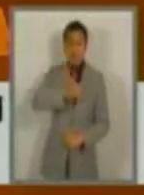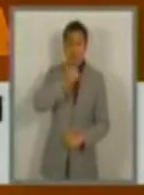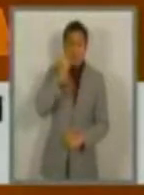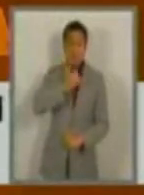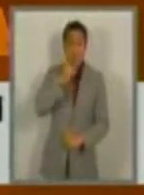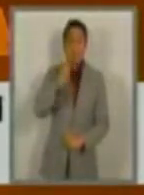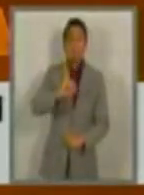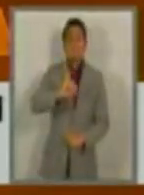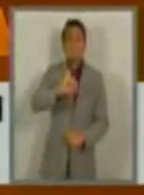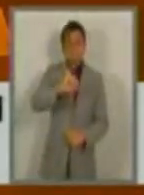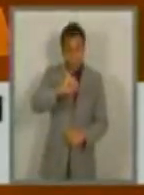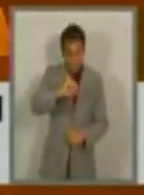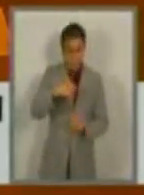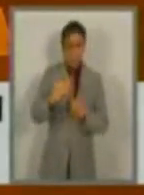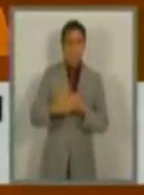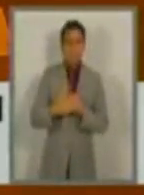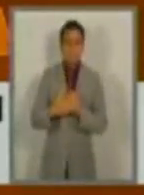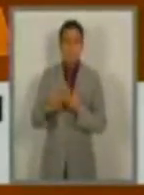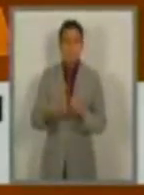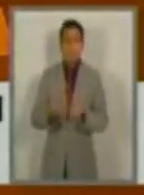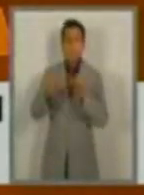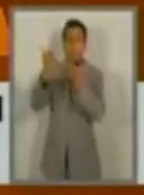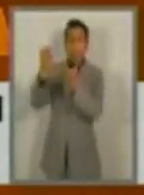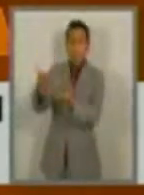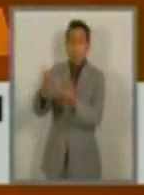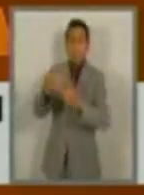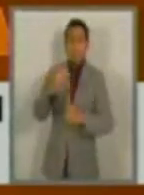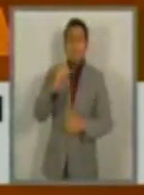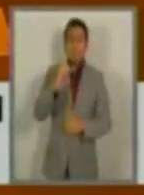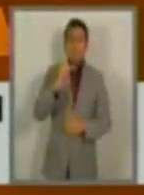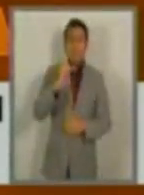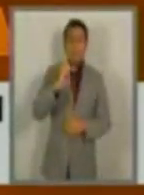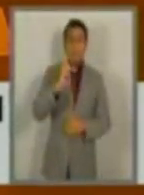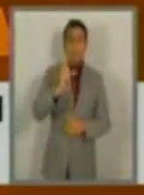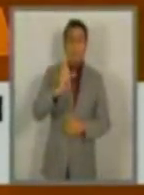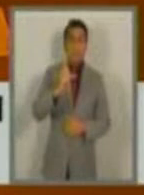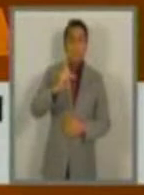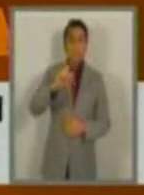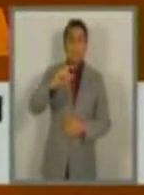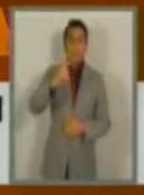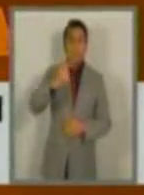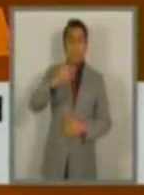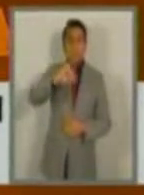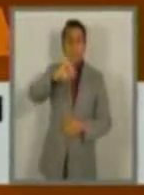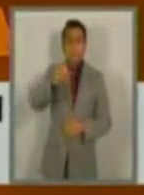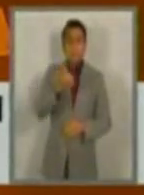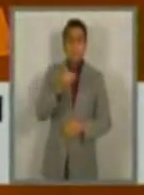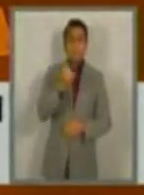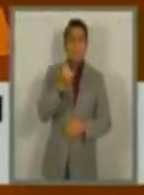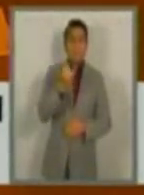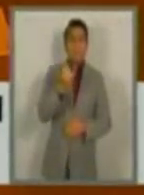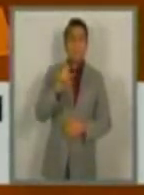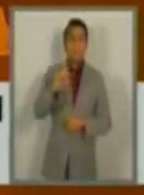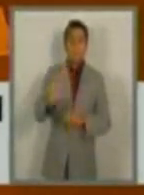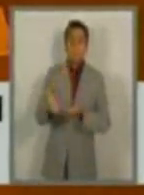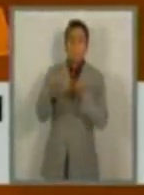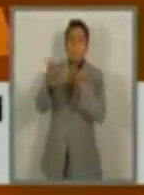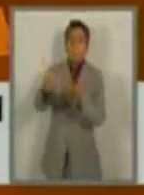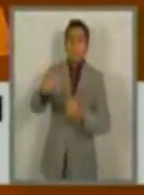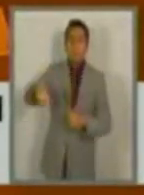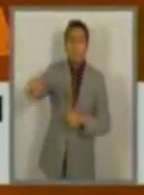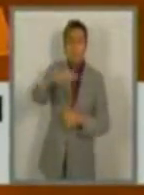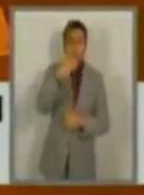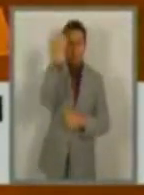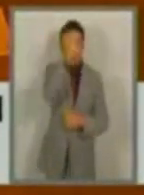va a enviar a la Procuraduría General de Justicia y ésta determinará si existen delitos